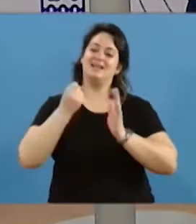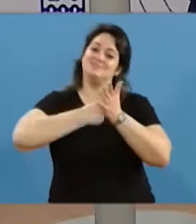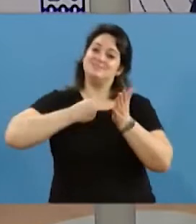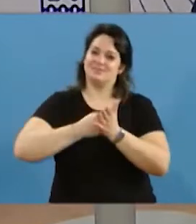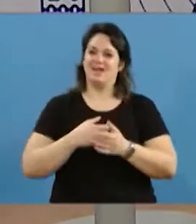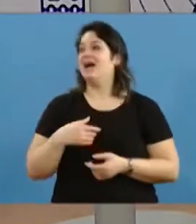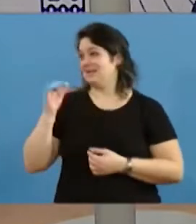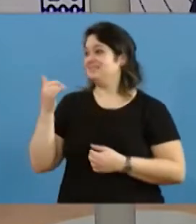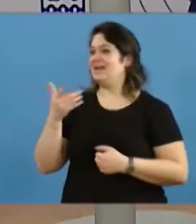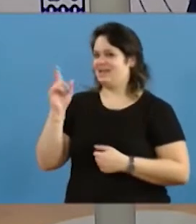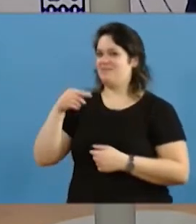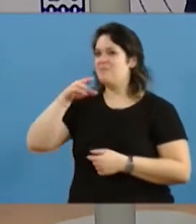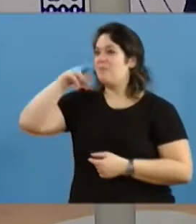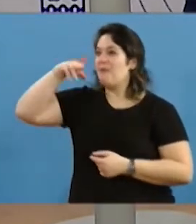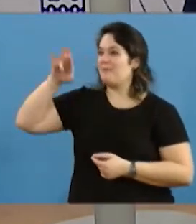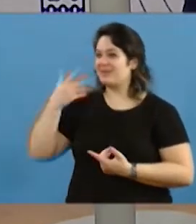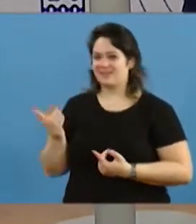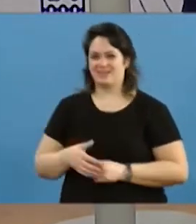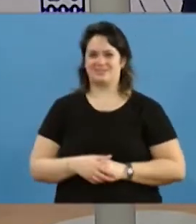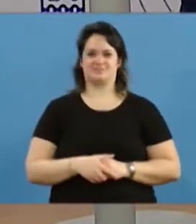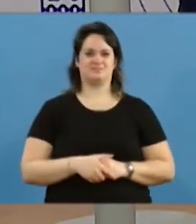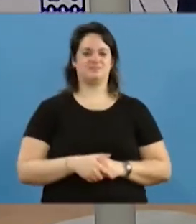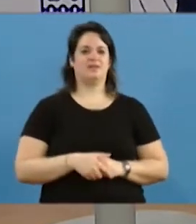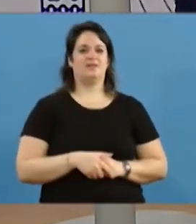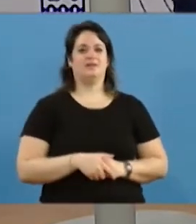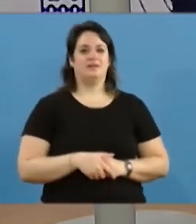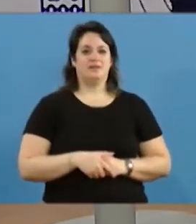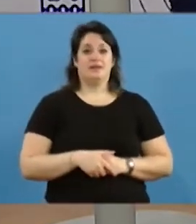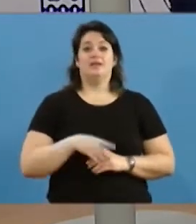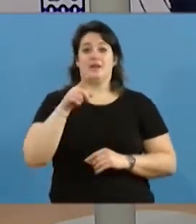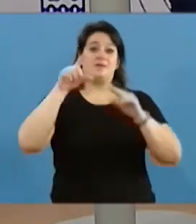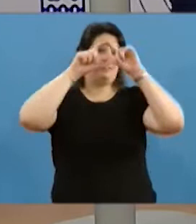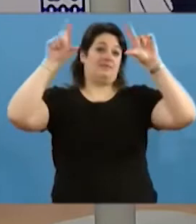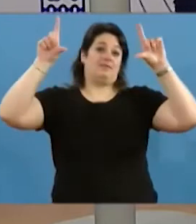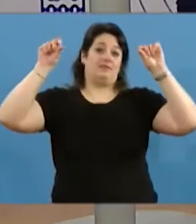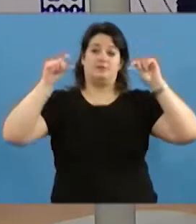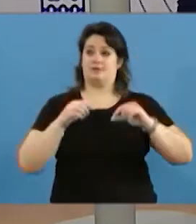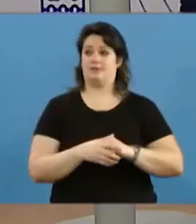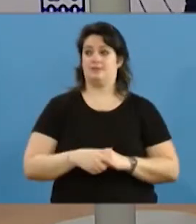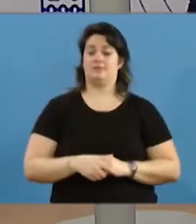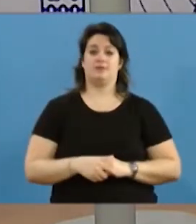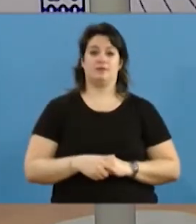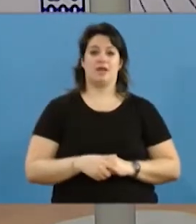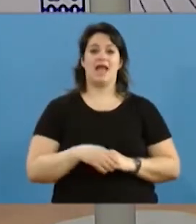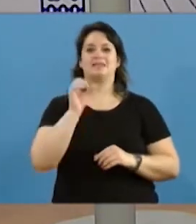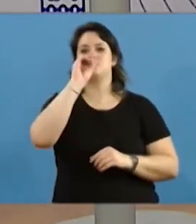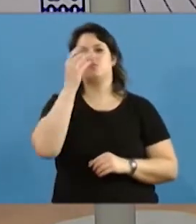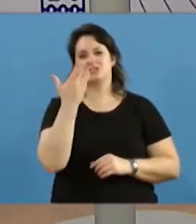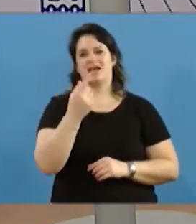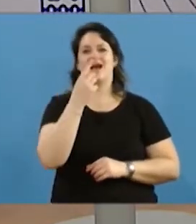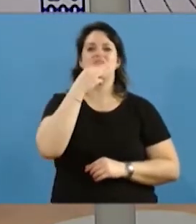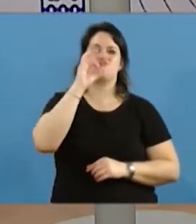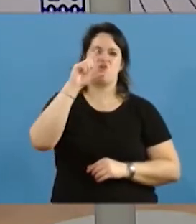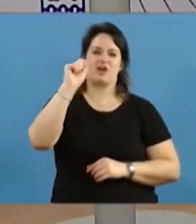Encantó. Quedamos y aparte bueno, podemos pintar. Miren, en este gráfico también tenemos título. Proporción de cada